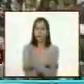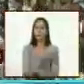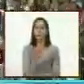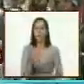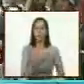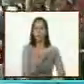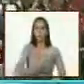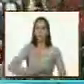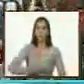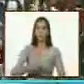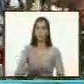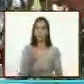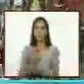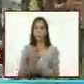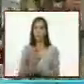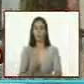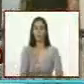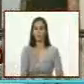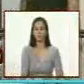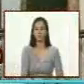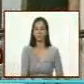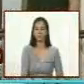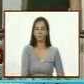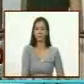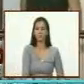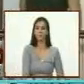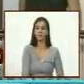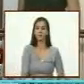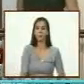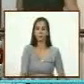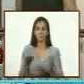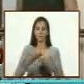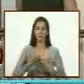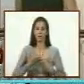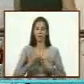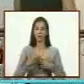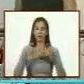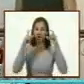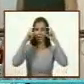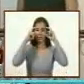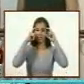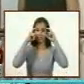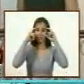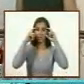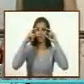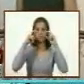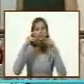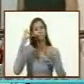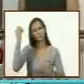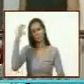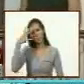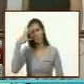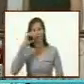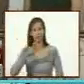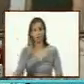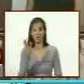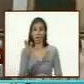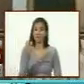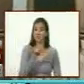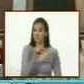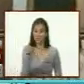presidente Rafael Correa, que por cierto me regaló estos lentes, como había un poco de sol, pero ya se fue.